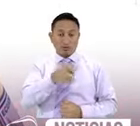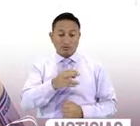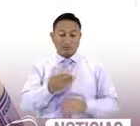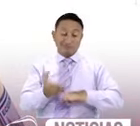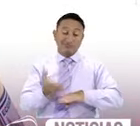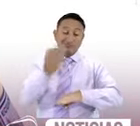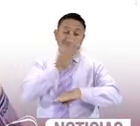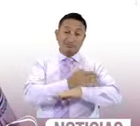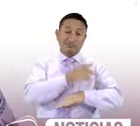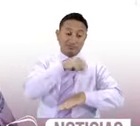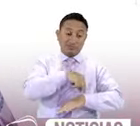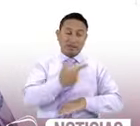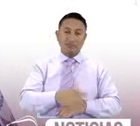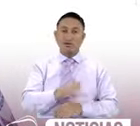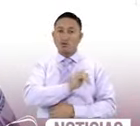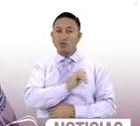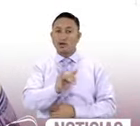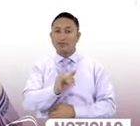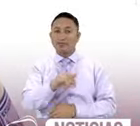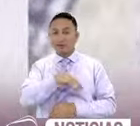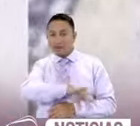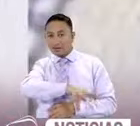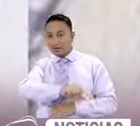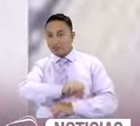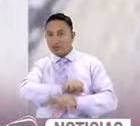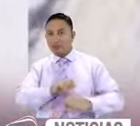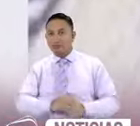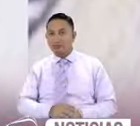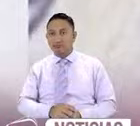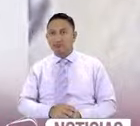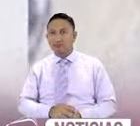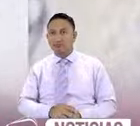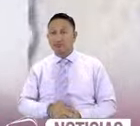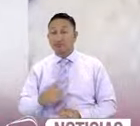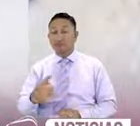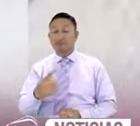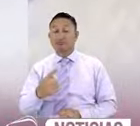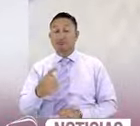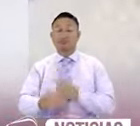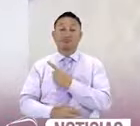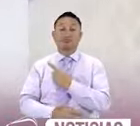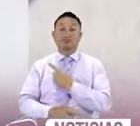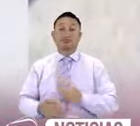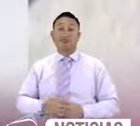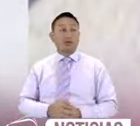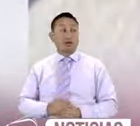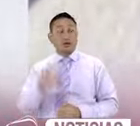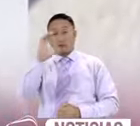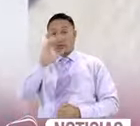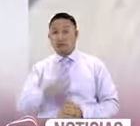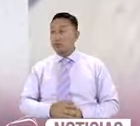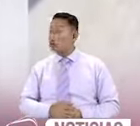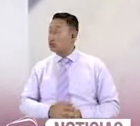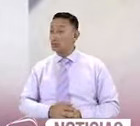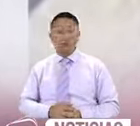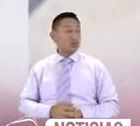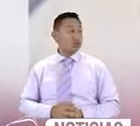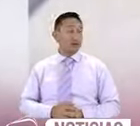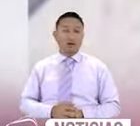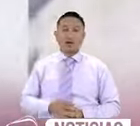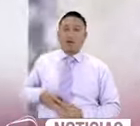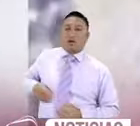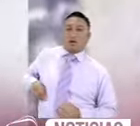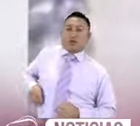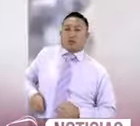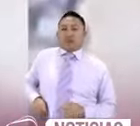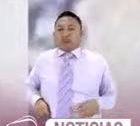lo mismo en días anteriores. El modus operandi: recorren las perchas buscando lo que pueden llevarse sin levantar sospechas. Al final,